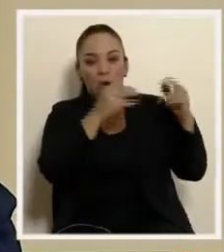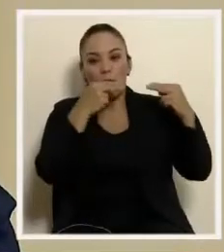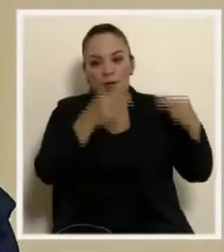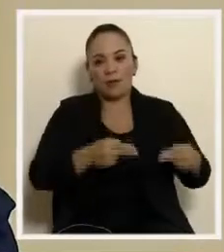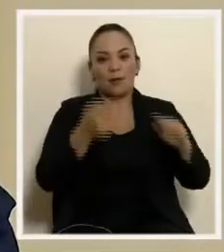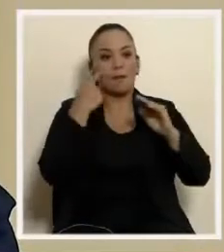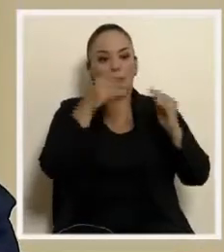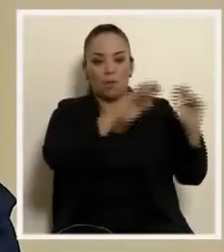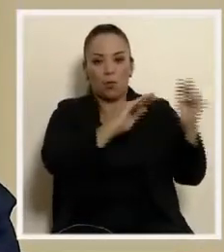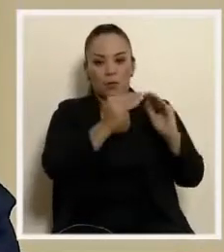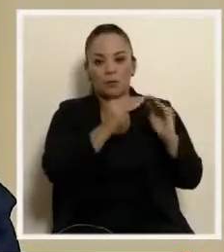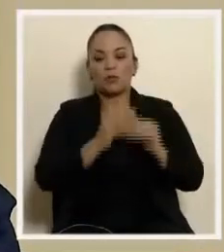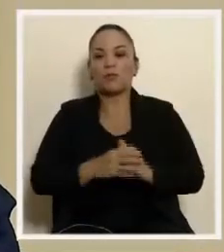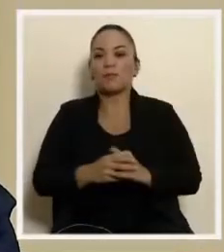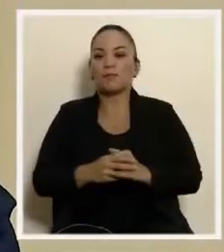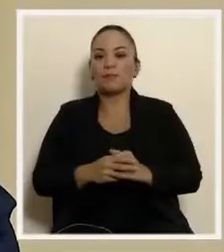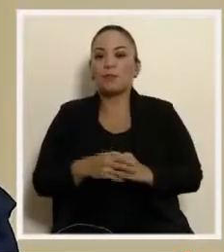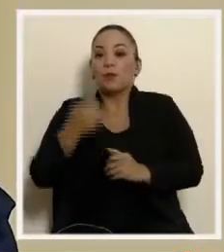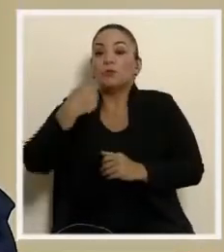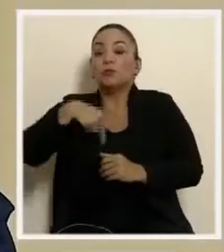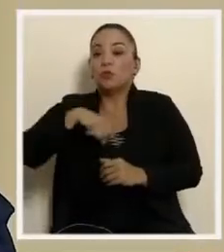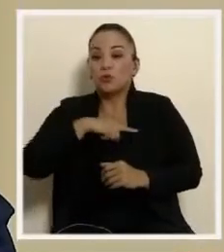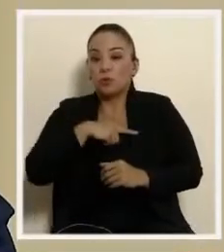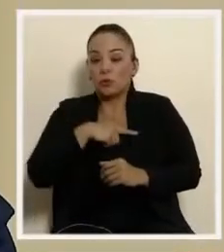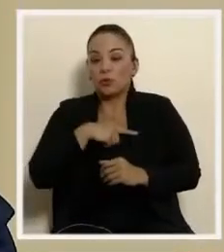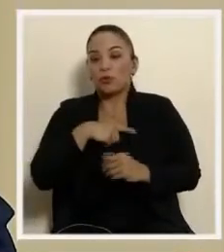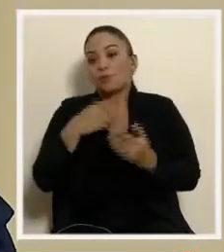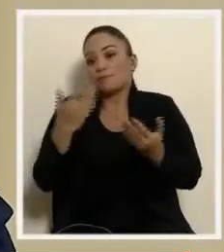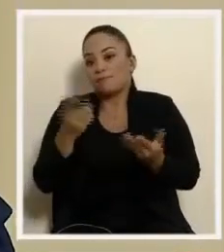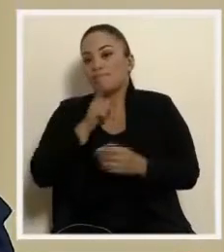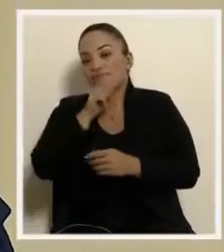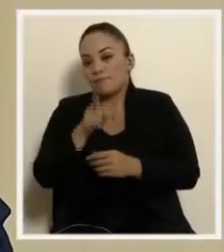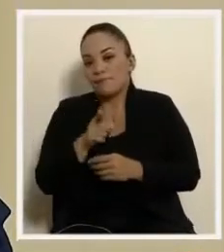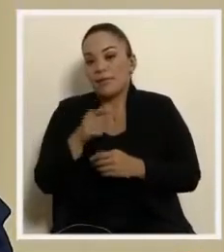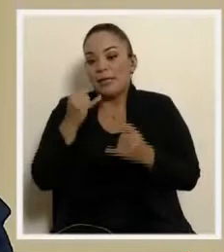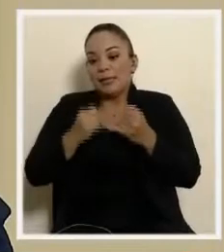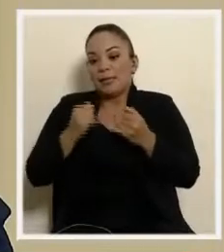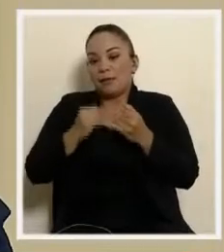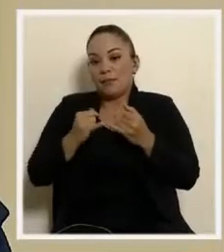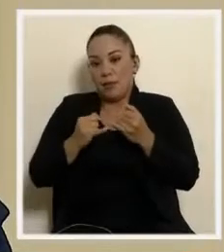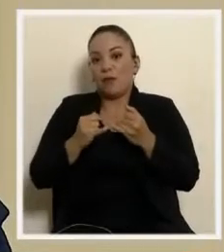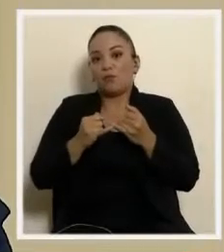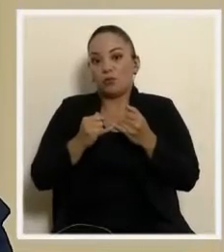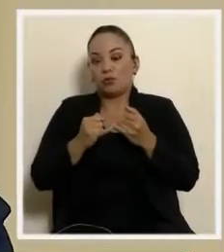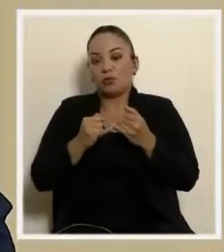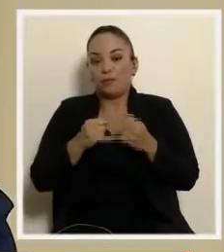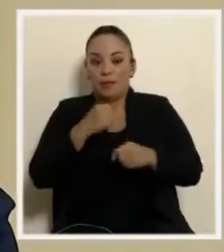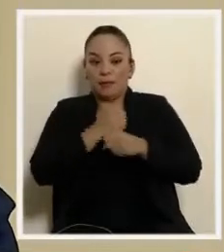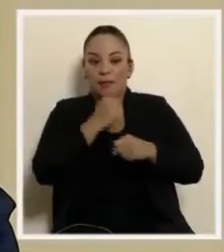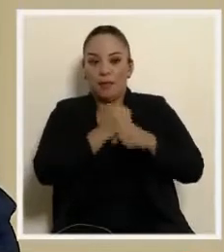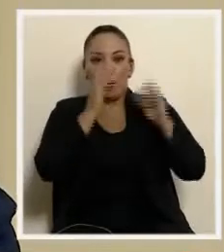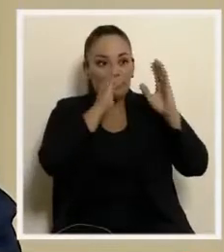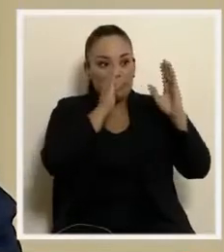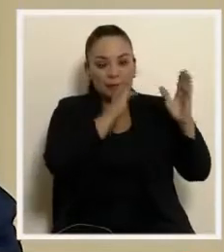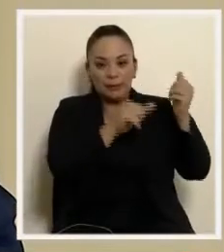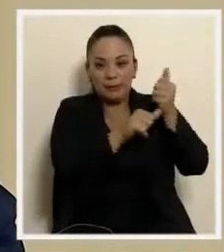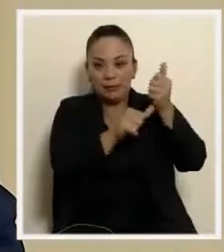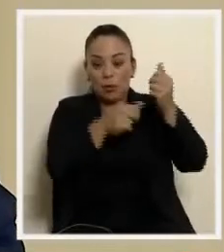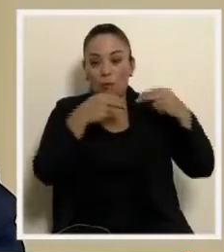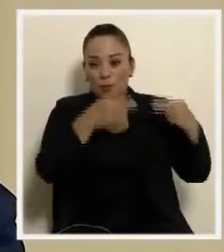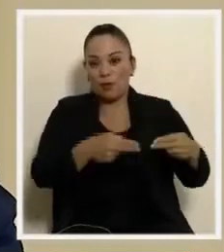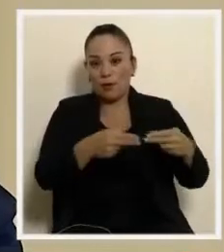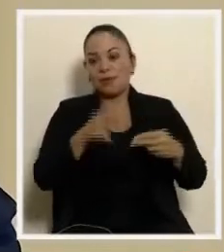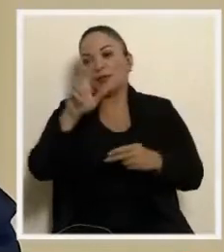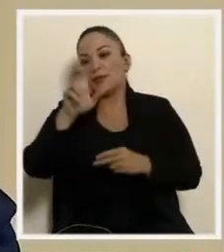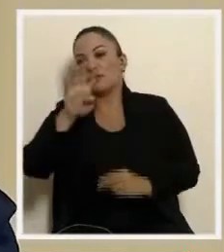Mencionar también que, si bien es cierto, nosotros terminamos el operativo de asistencia humanitaria con más de